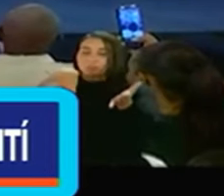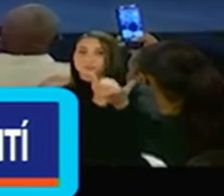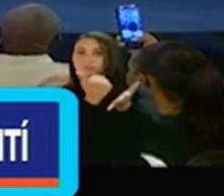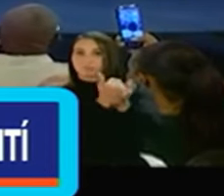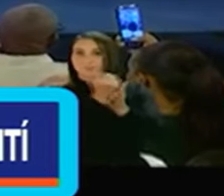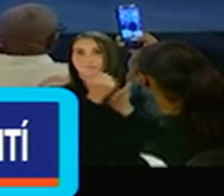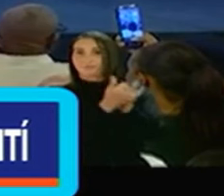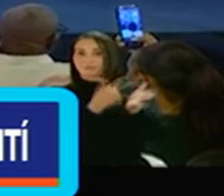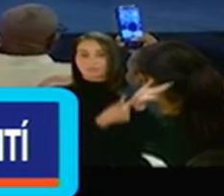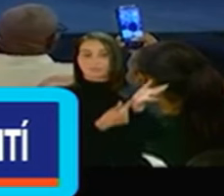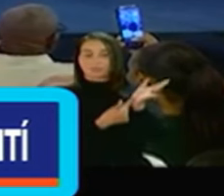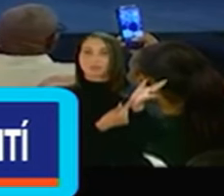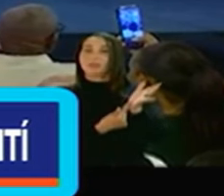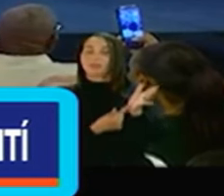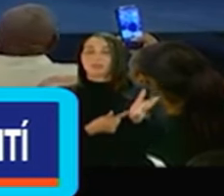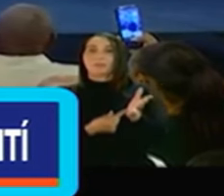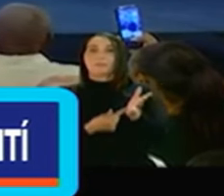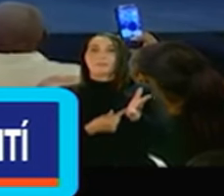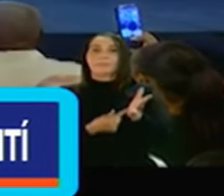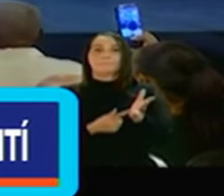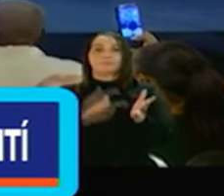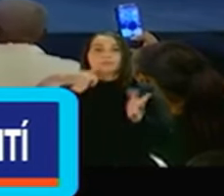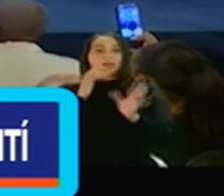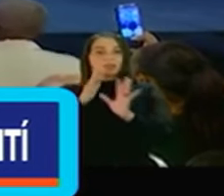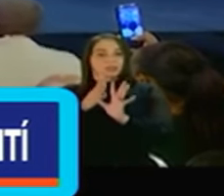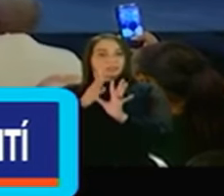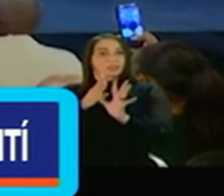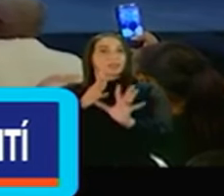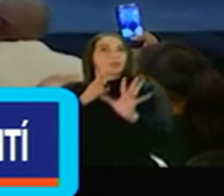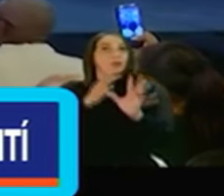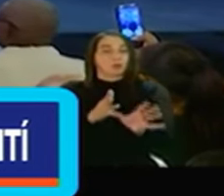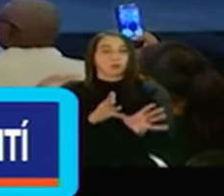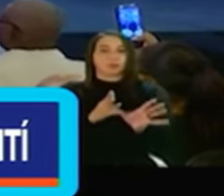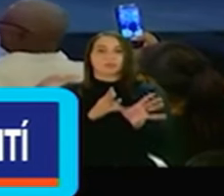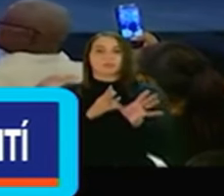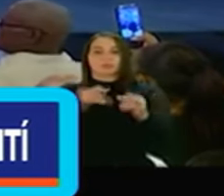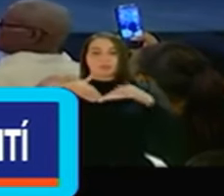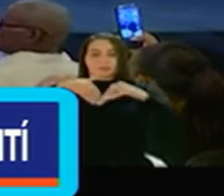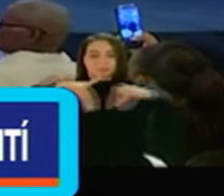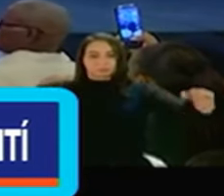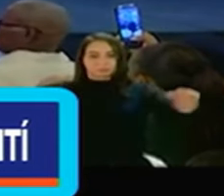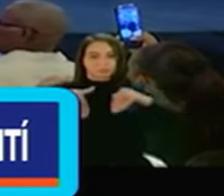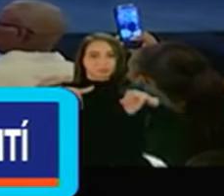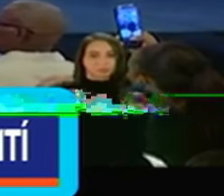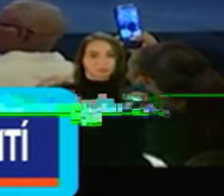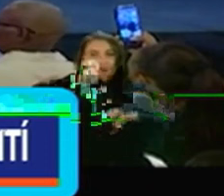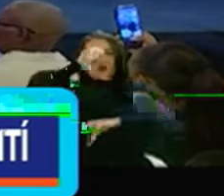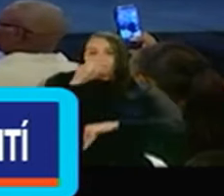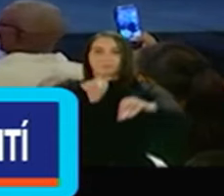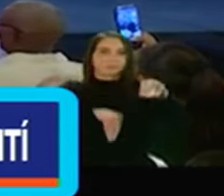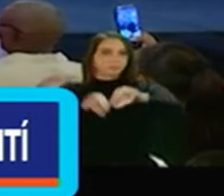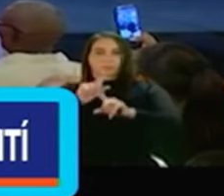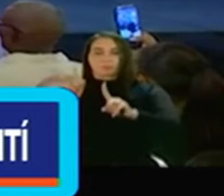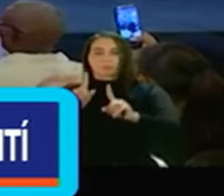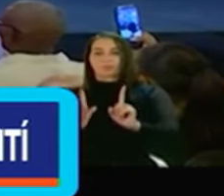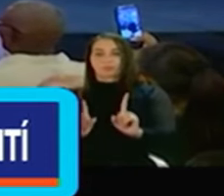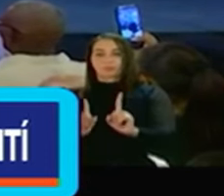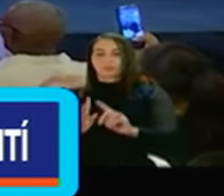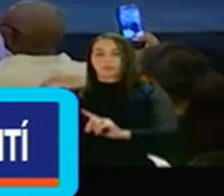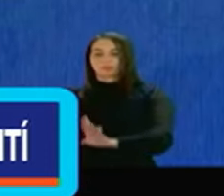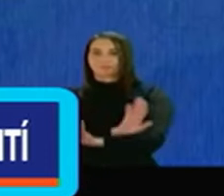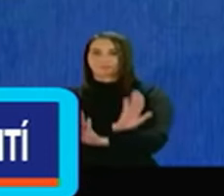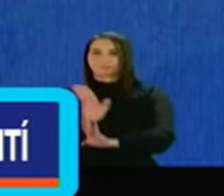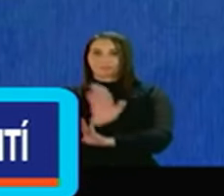BANDEX, activarán un fondo para financiar un amplio programa de mecanización agrícola para reducir